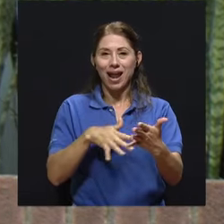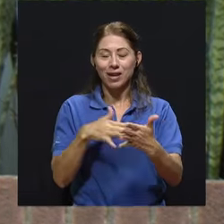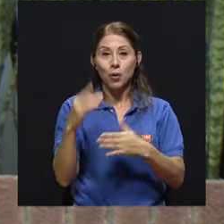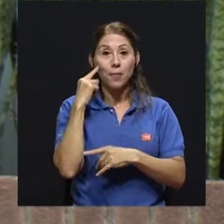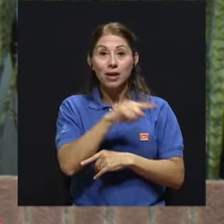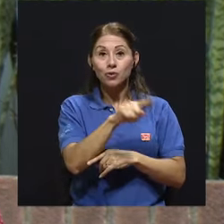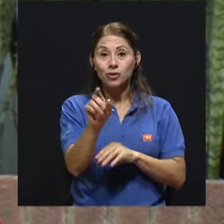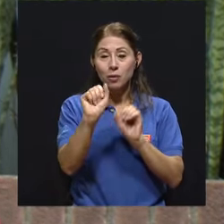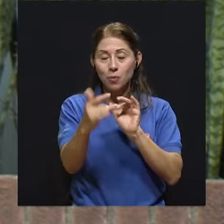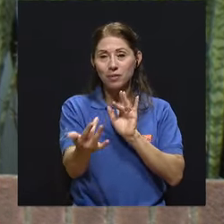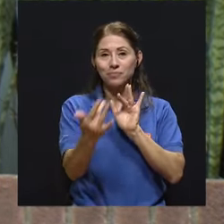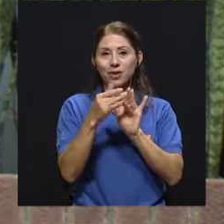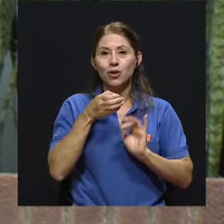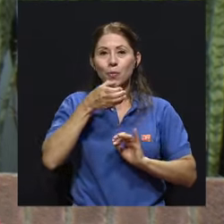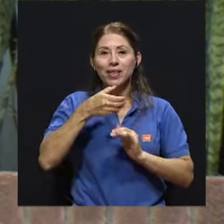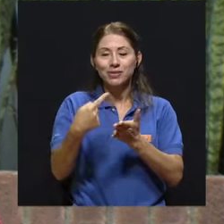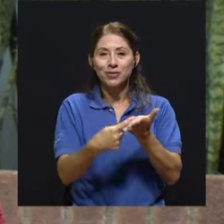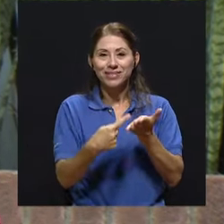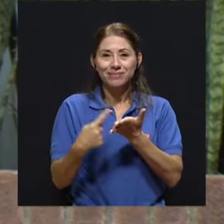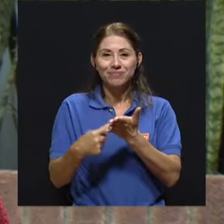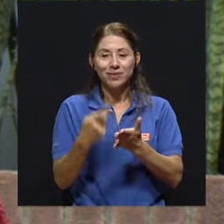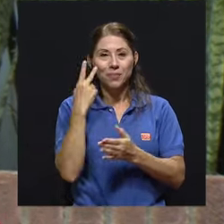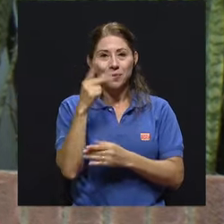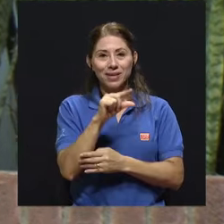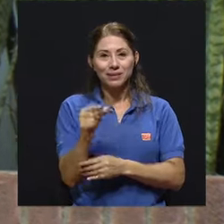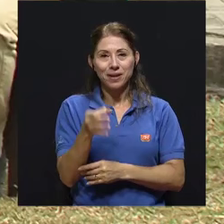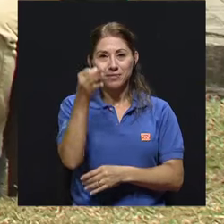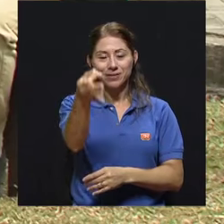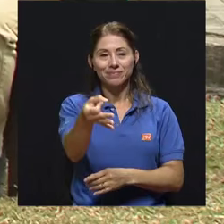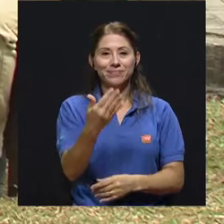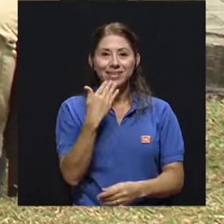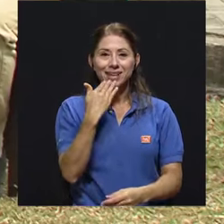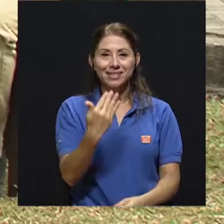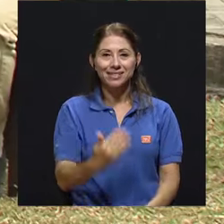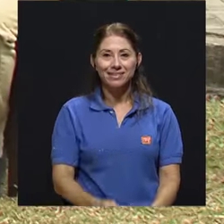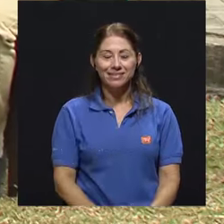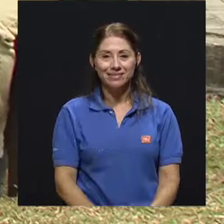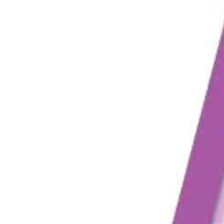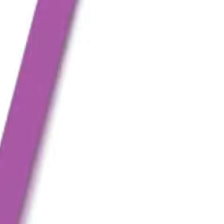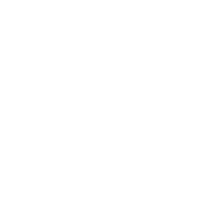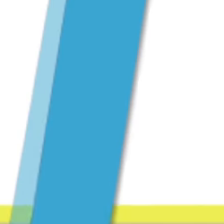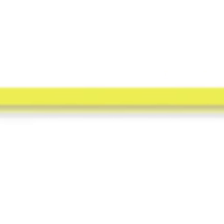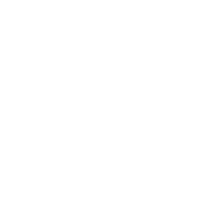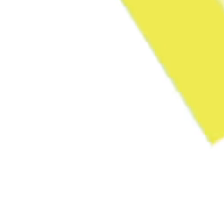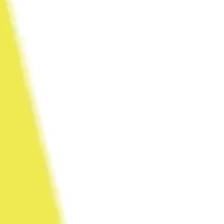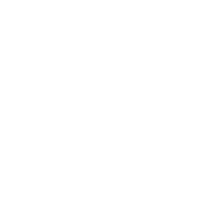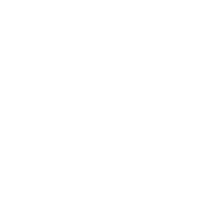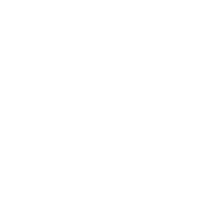llegar también sus recomendaciones y sugerencias, nos vemos la próxima semana. Muchísimas gracias.